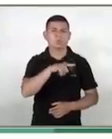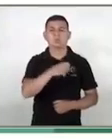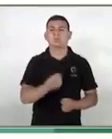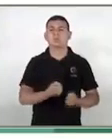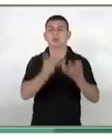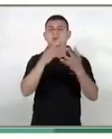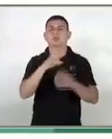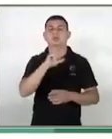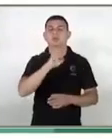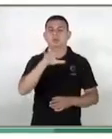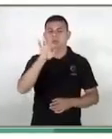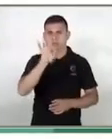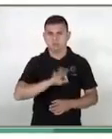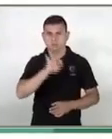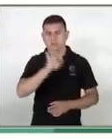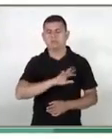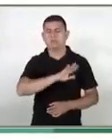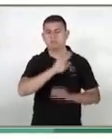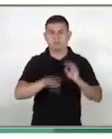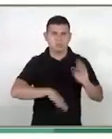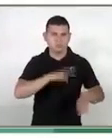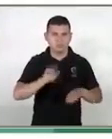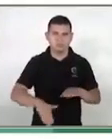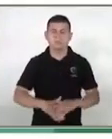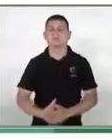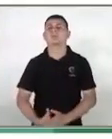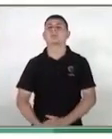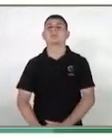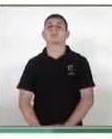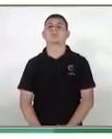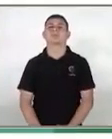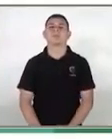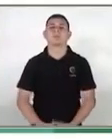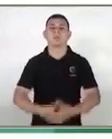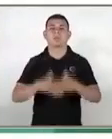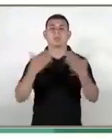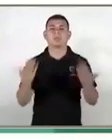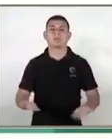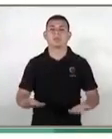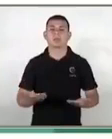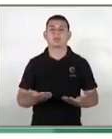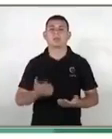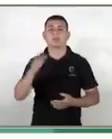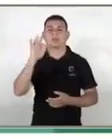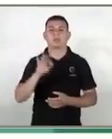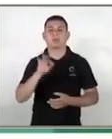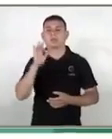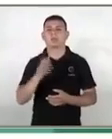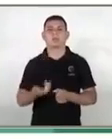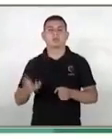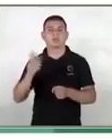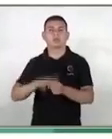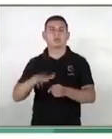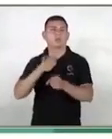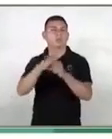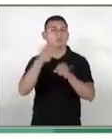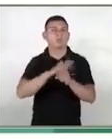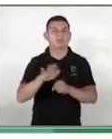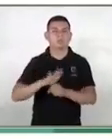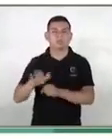que representa el 35% de los casos. Con respecto al porcentaje de ocupación hospitalaria,